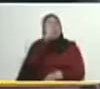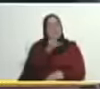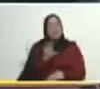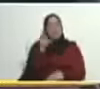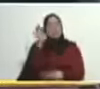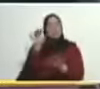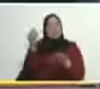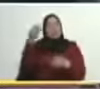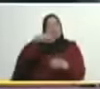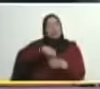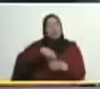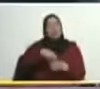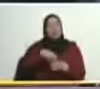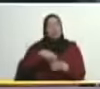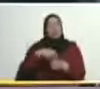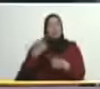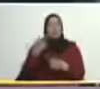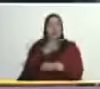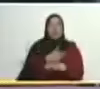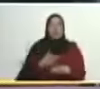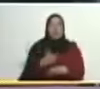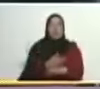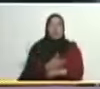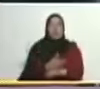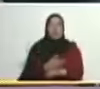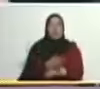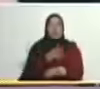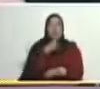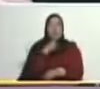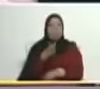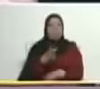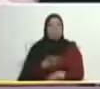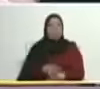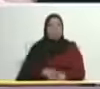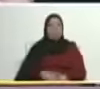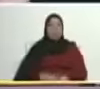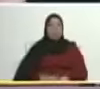se impuso un gobierno fascista.